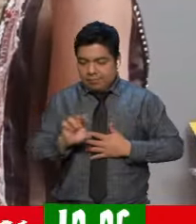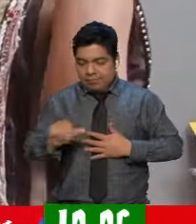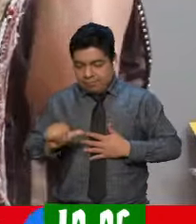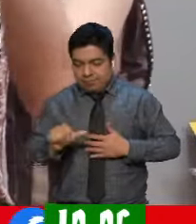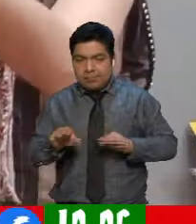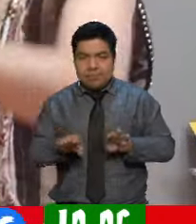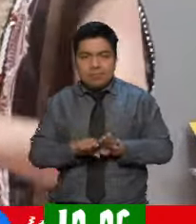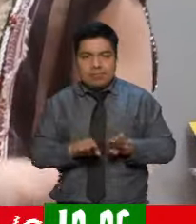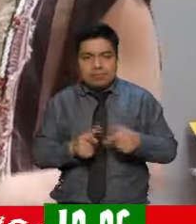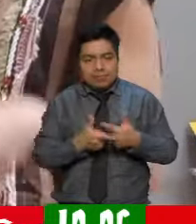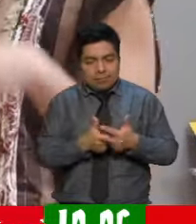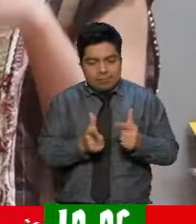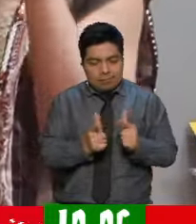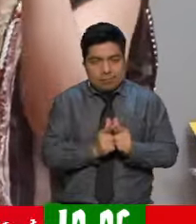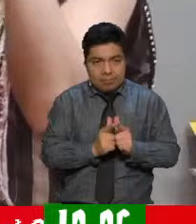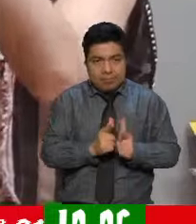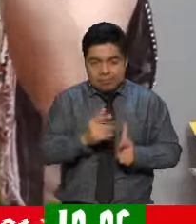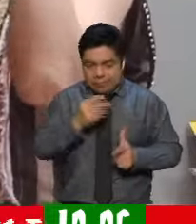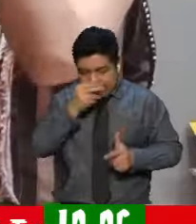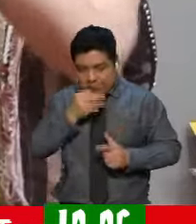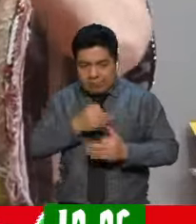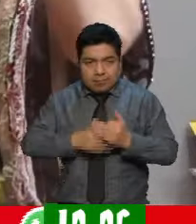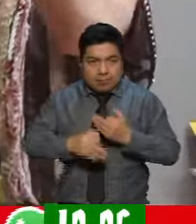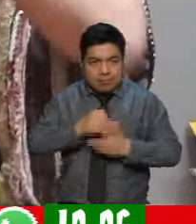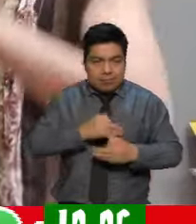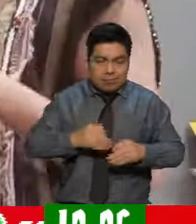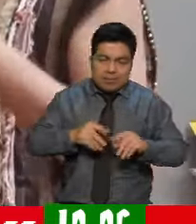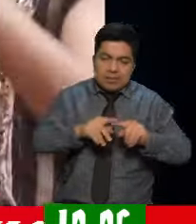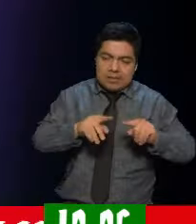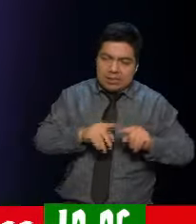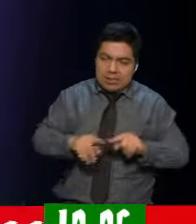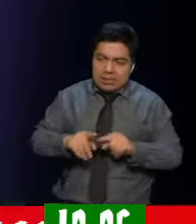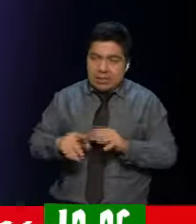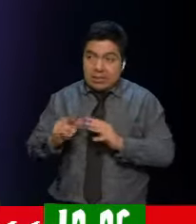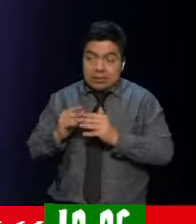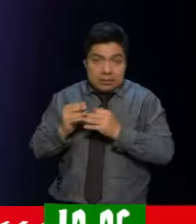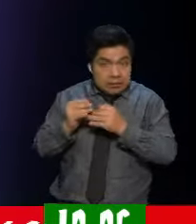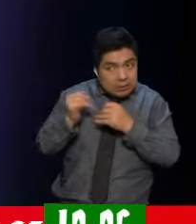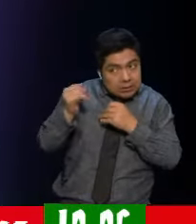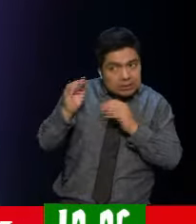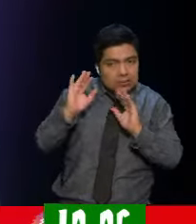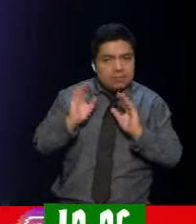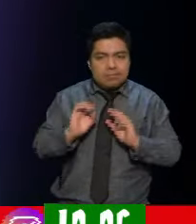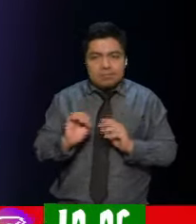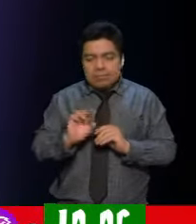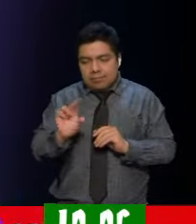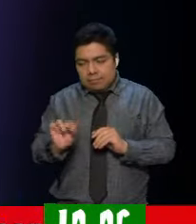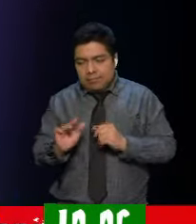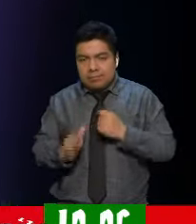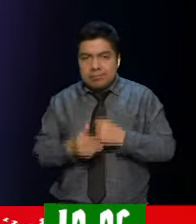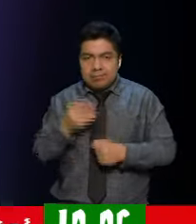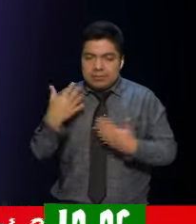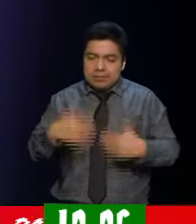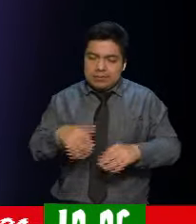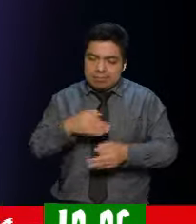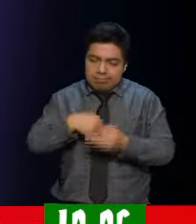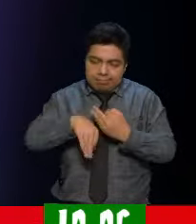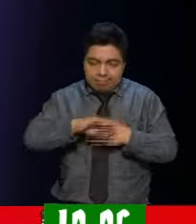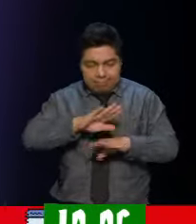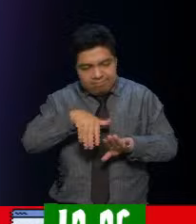tribu posapocalíptica, ¿no? Como de alguna realidad distópica que no está tan lejos de lo que ya estamos, ¿no? Porque le estamos dando la torre a todo,